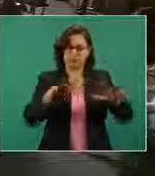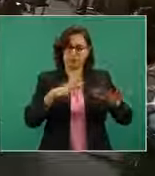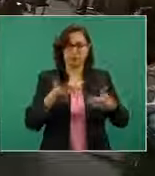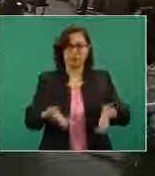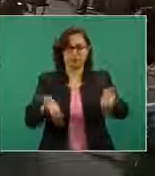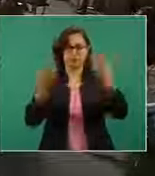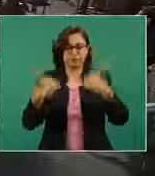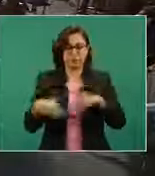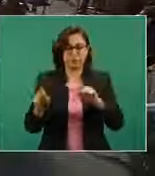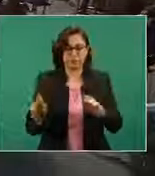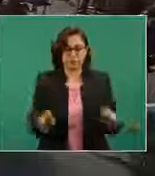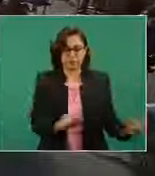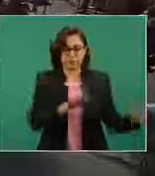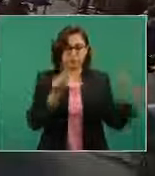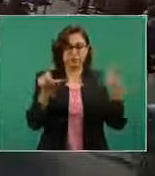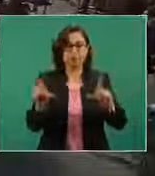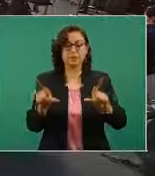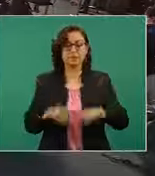Vamos pasar a la primera lámina.